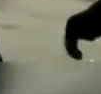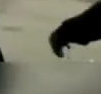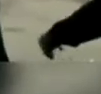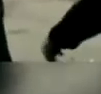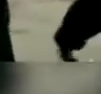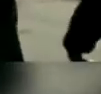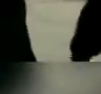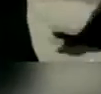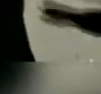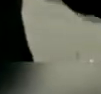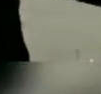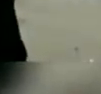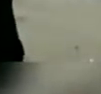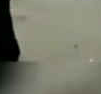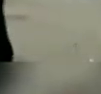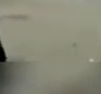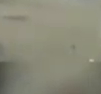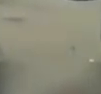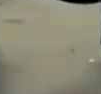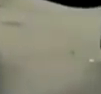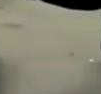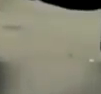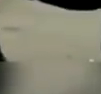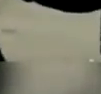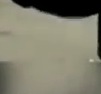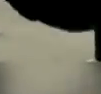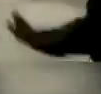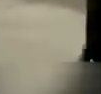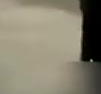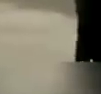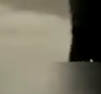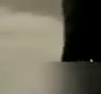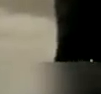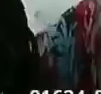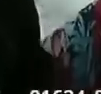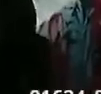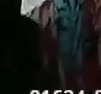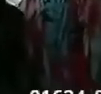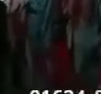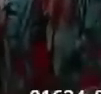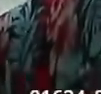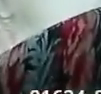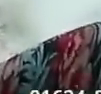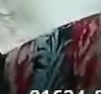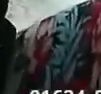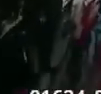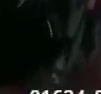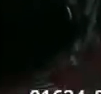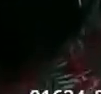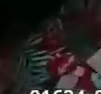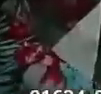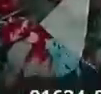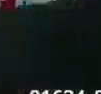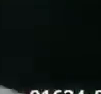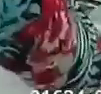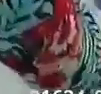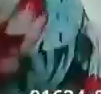Es momento de una nueva pausa comercial, pero al retornar, caso de abuso policial contra menor de 9 años provocó protestas en Nueva